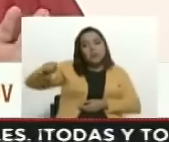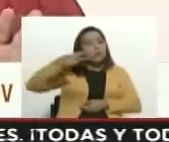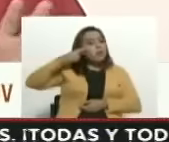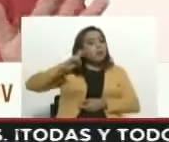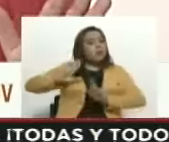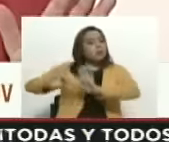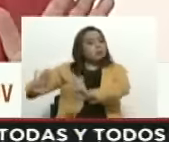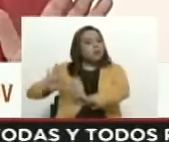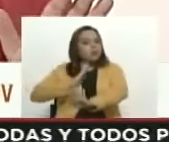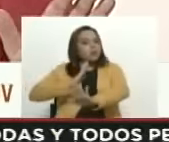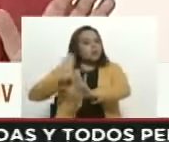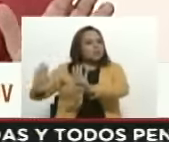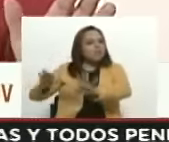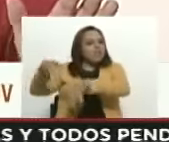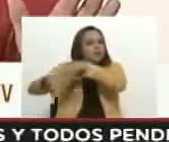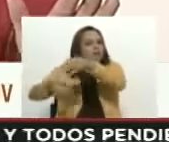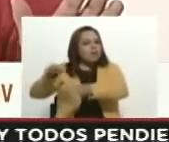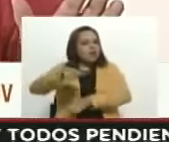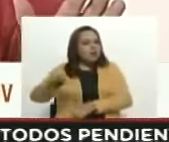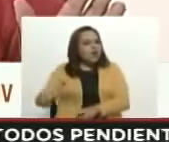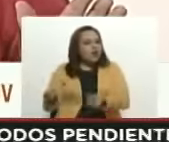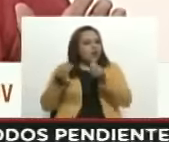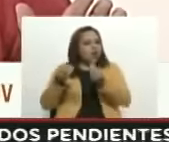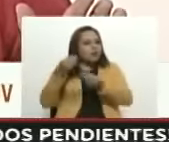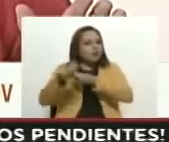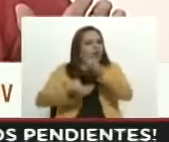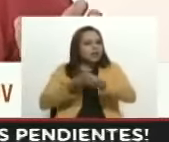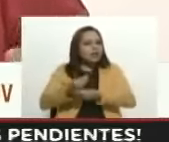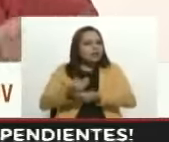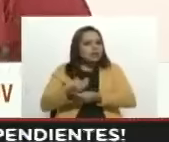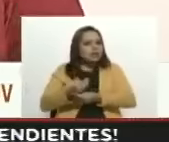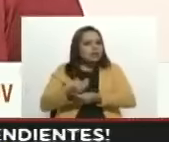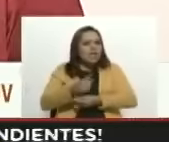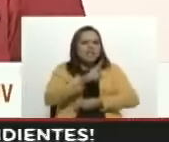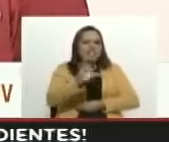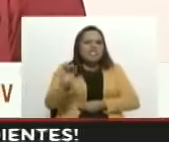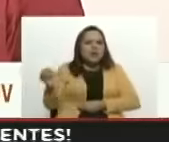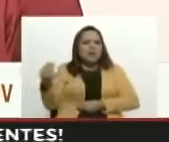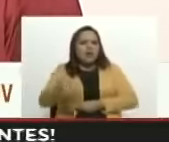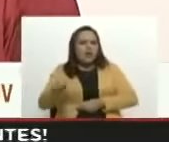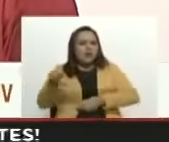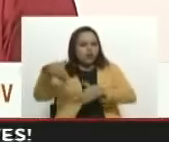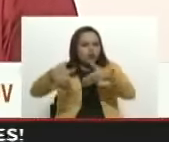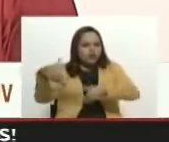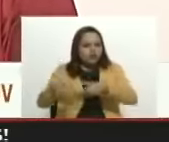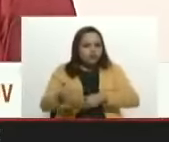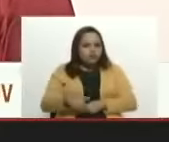fraude, que le expliquen a su gente cómo este le dice, me le pone 100. Esa persona existe, yo no la estoy inventando, es